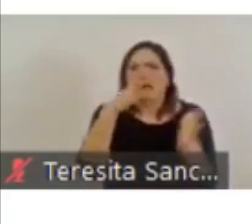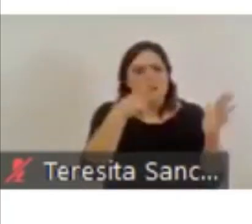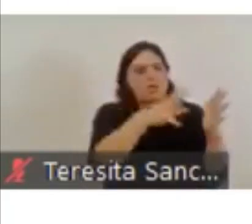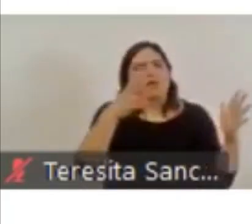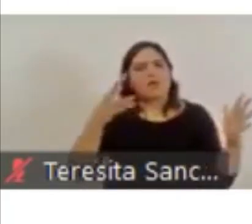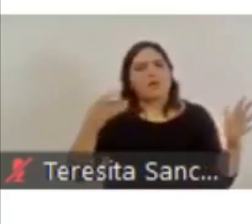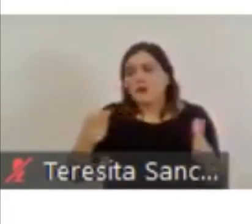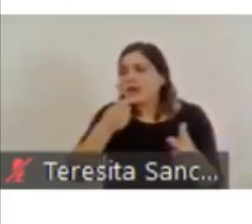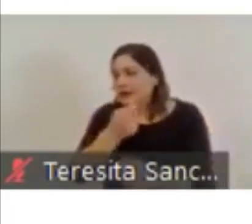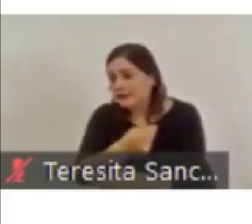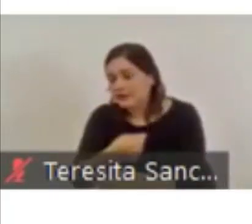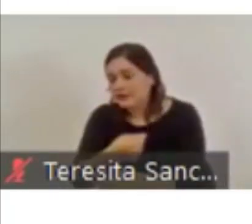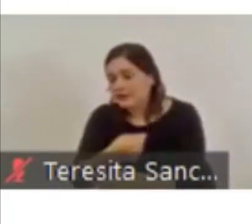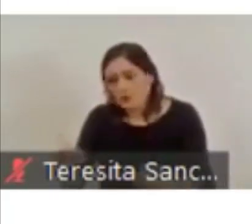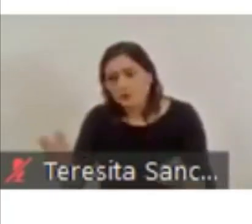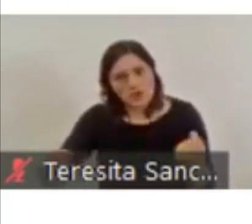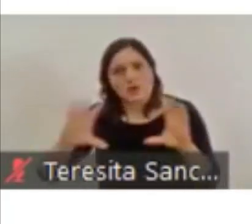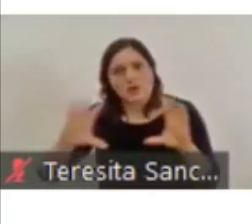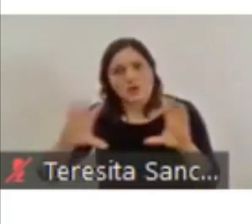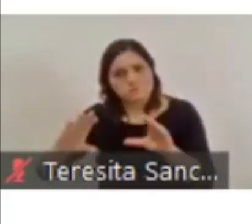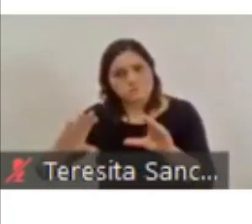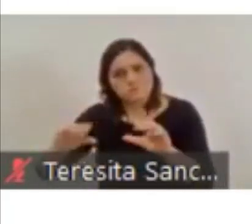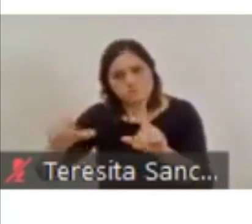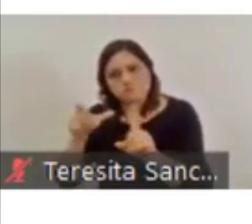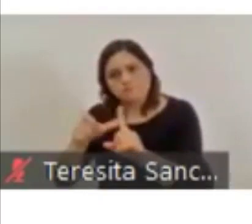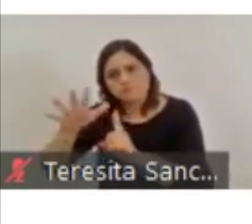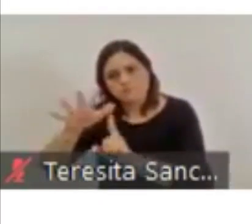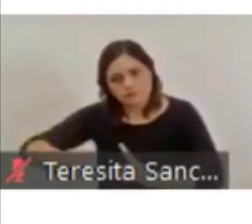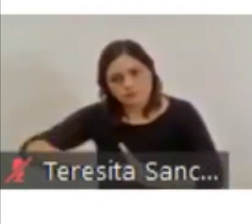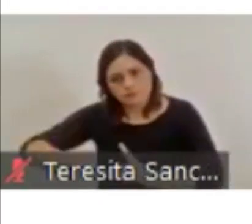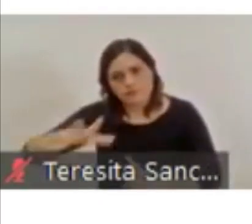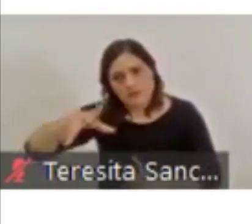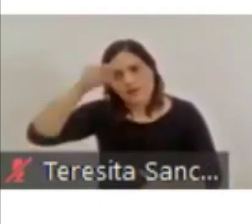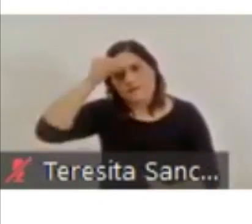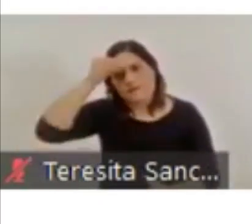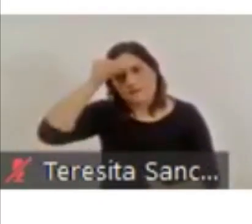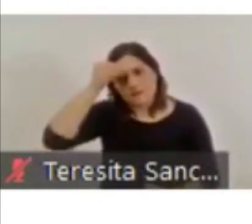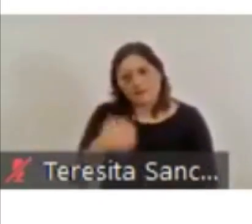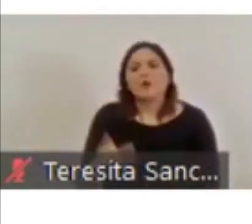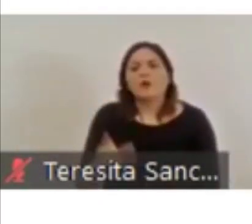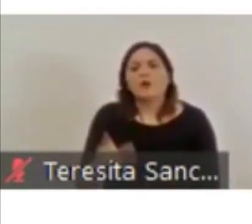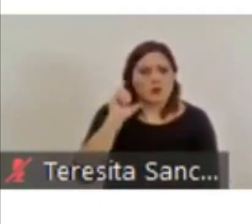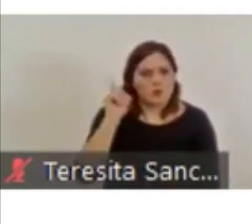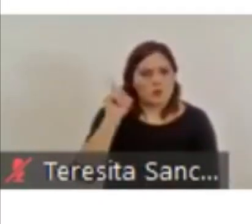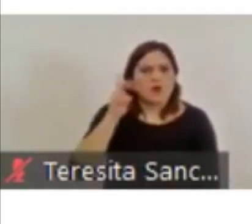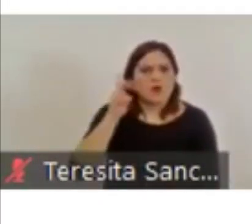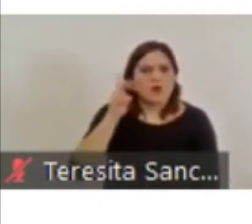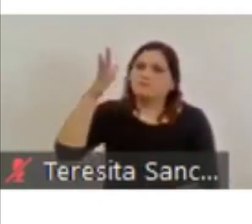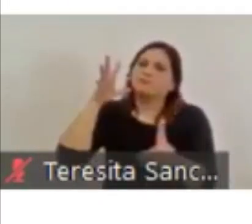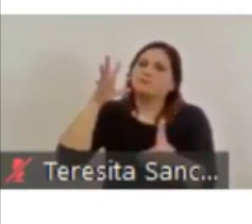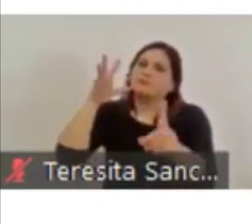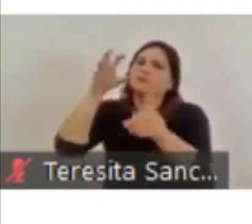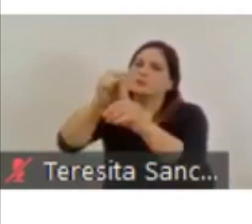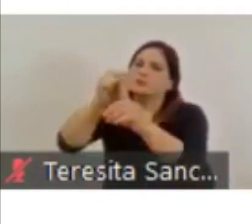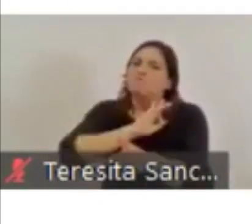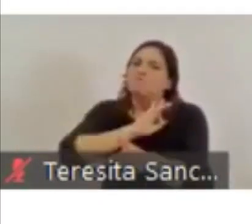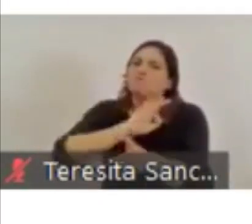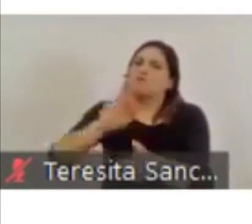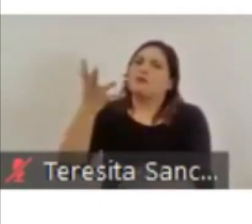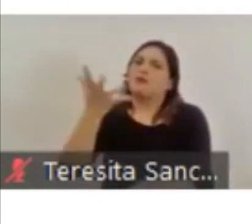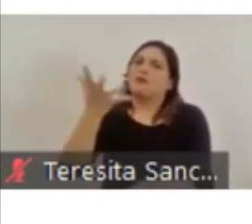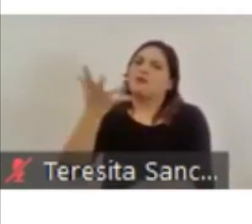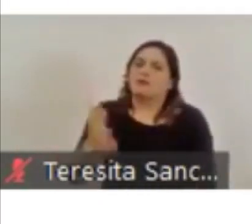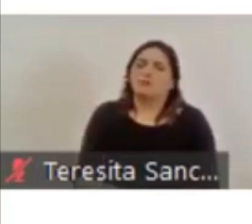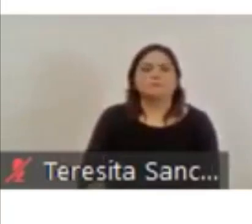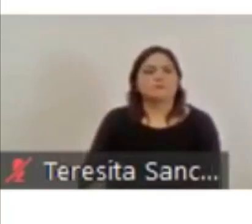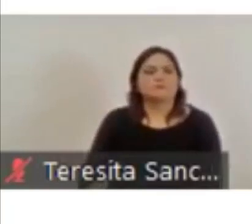Pues ya existe la petición, ojalá que podamos lograrlo en algún momento, ¿no?